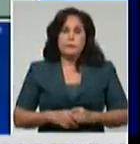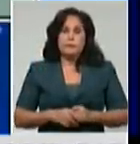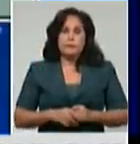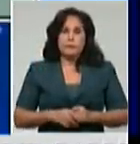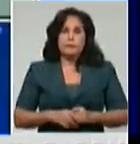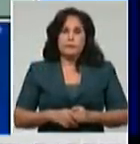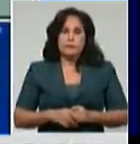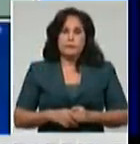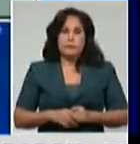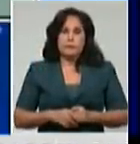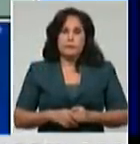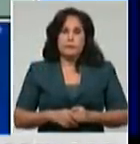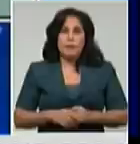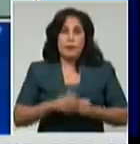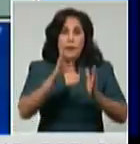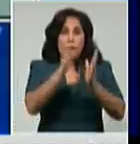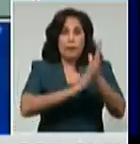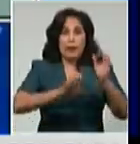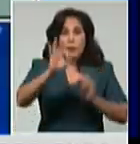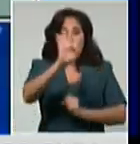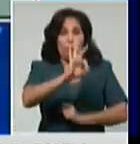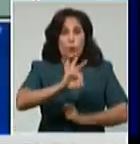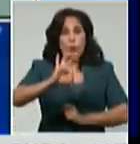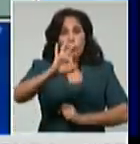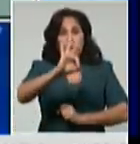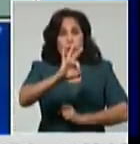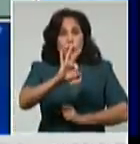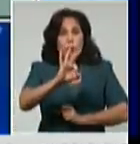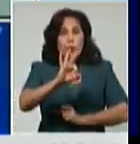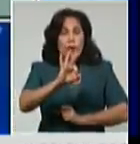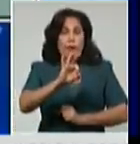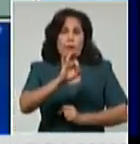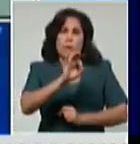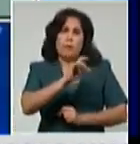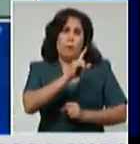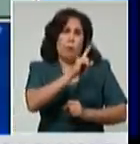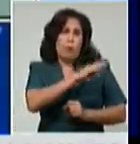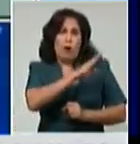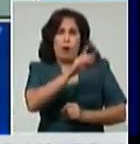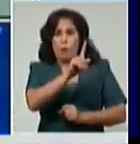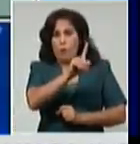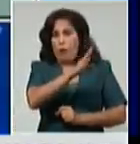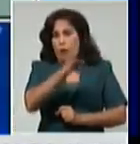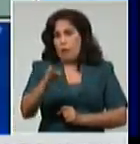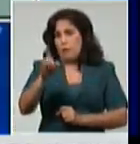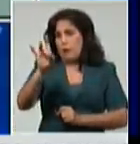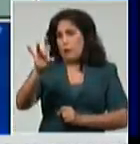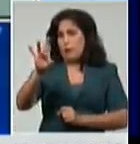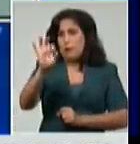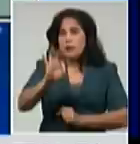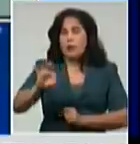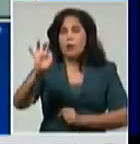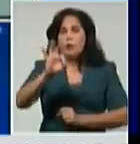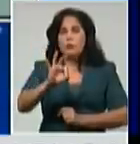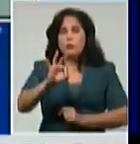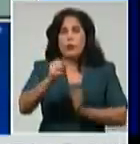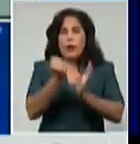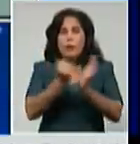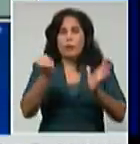el mes de octubre hasta el día 15, que fue el día de ayer, pues se han diagnosticado un total